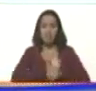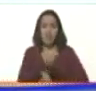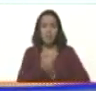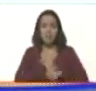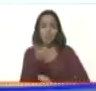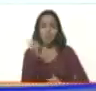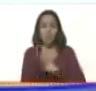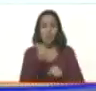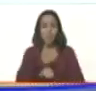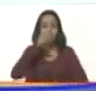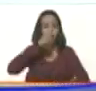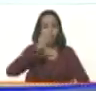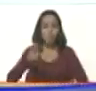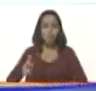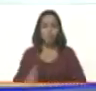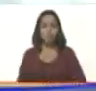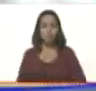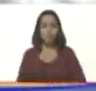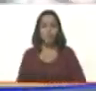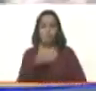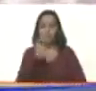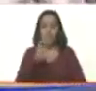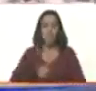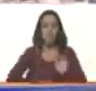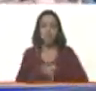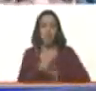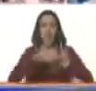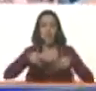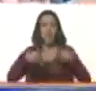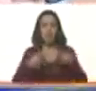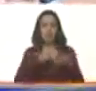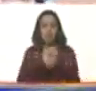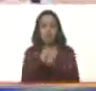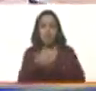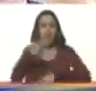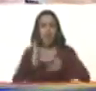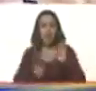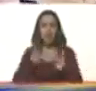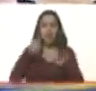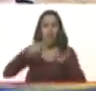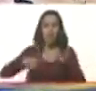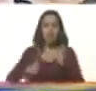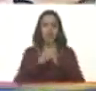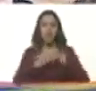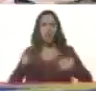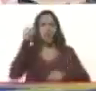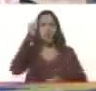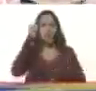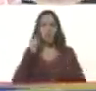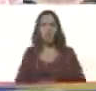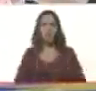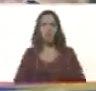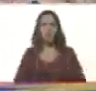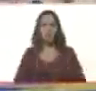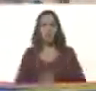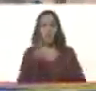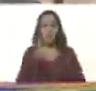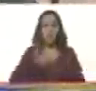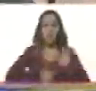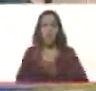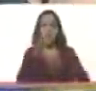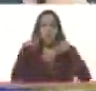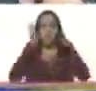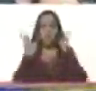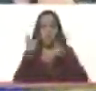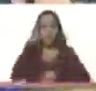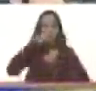el pueblo. Aquí hace falta cambiar muchas cosas todos los días. Aquí hace falta atender más al